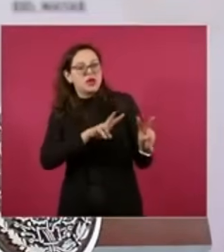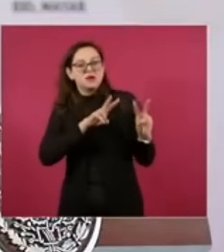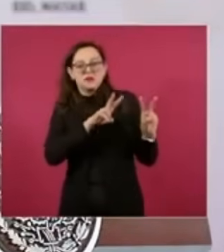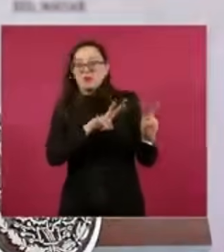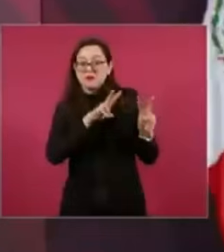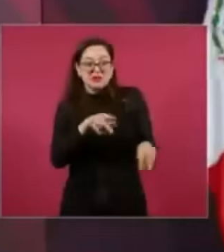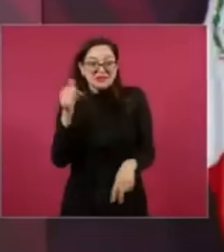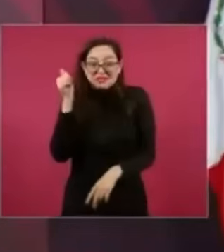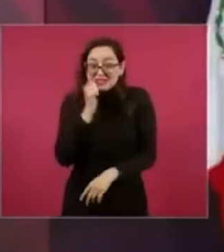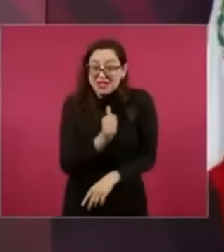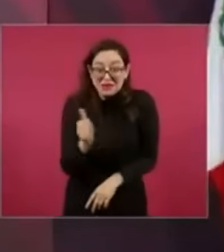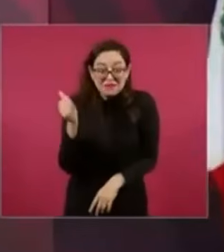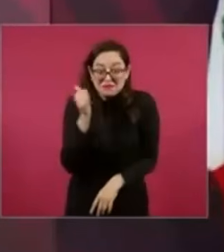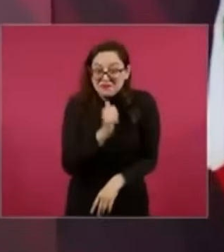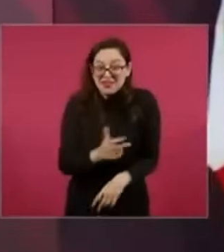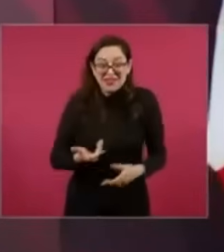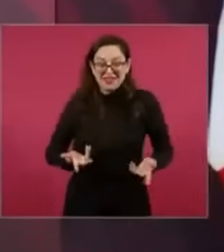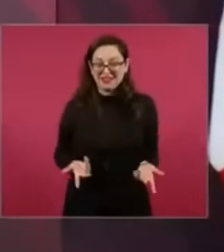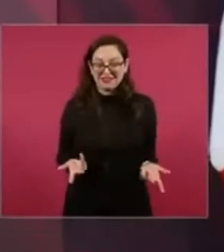siempre